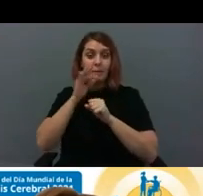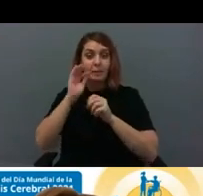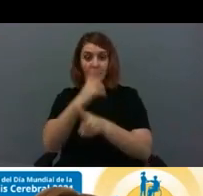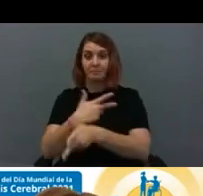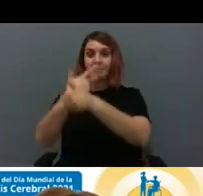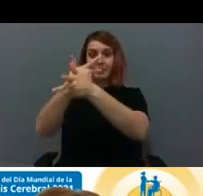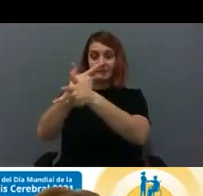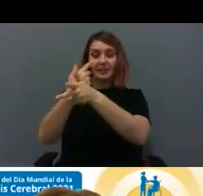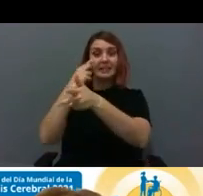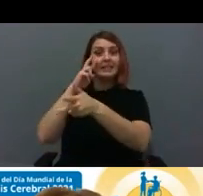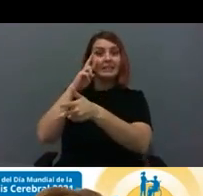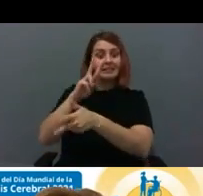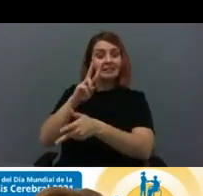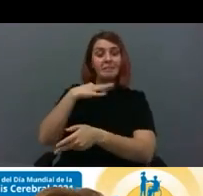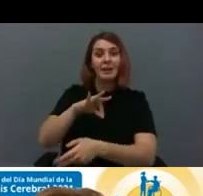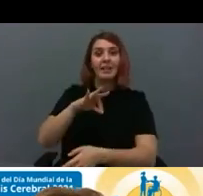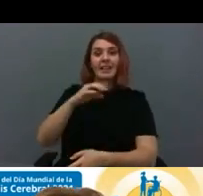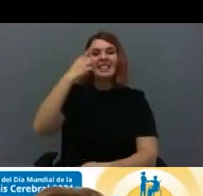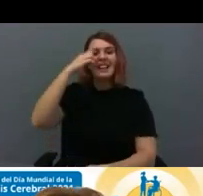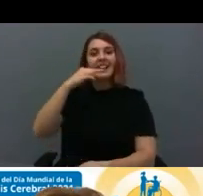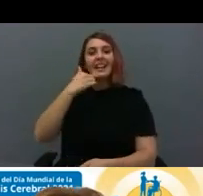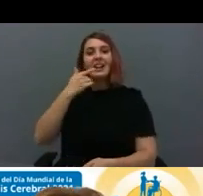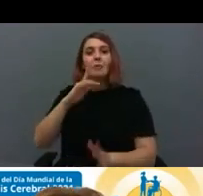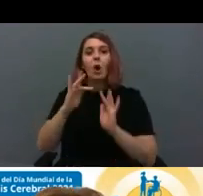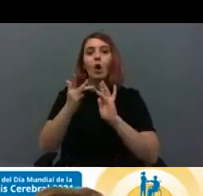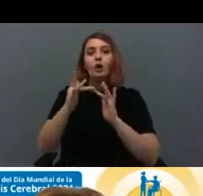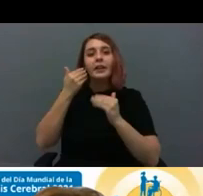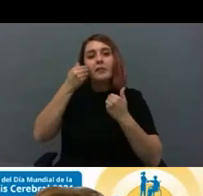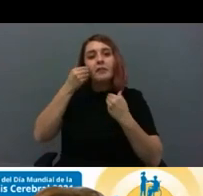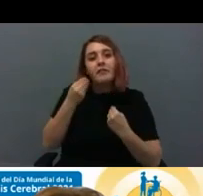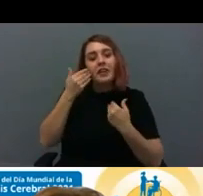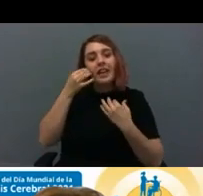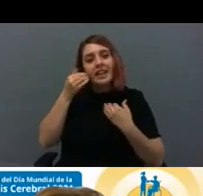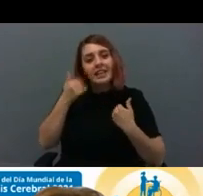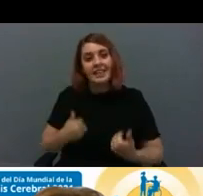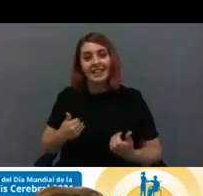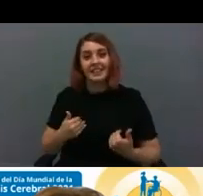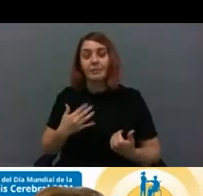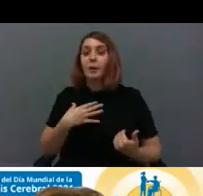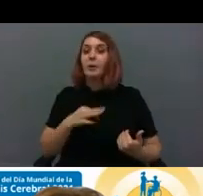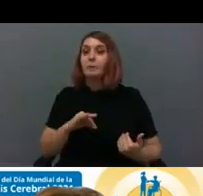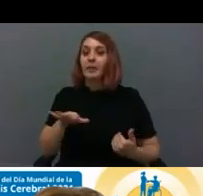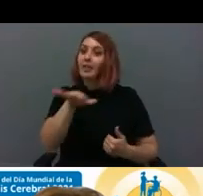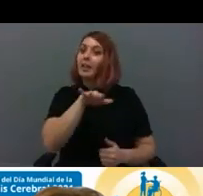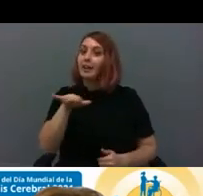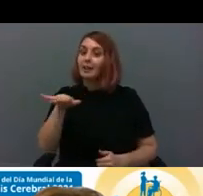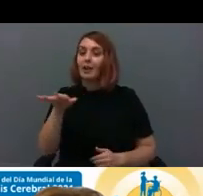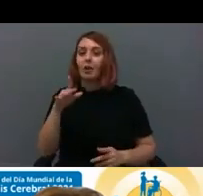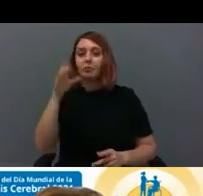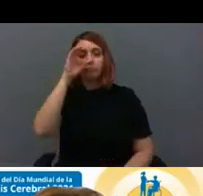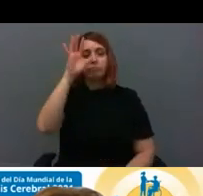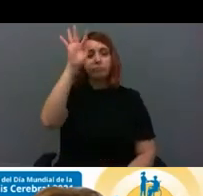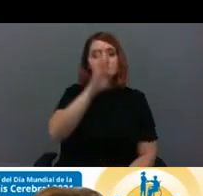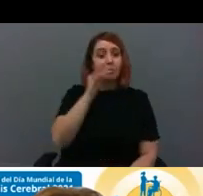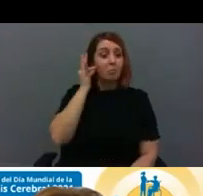pantalla, sabiendo lo que deja, ¿no? El contacto físico, pero que puedes tener estos espacios escuchando a una mujer